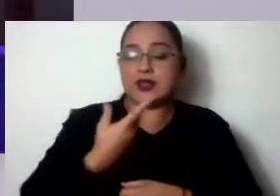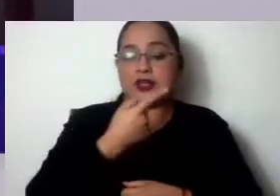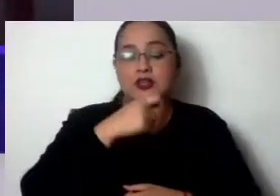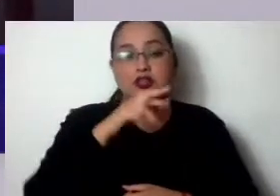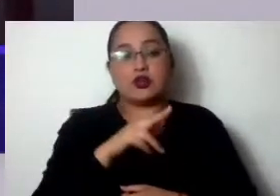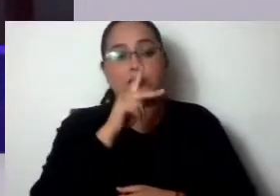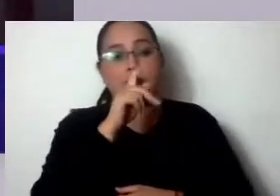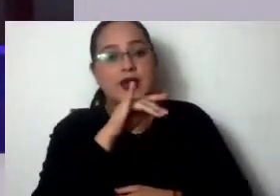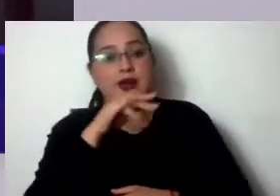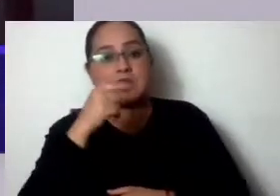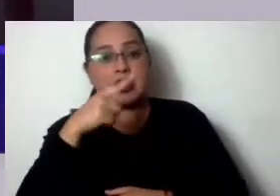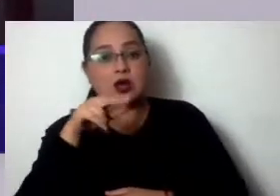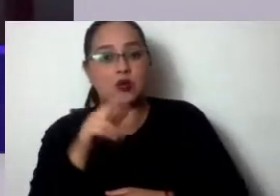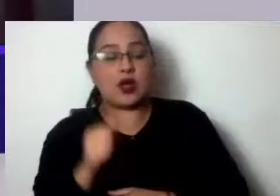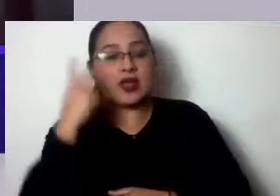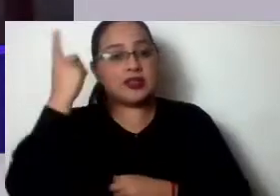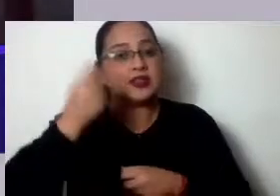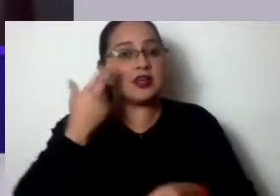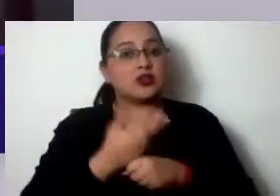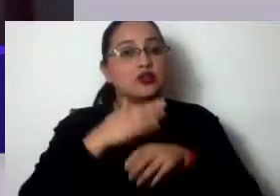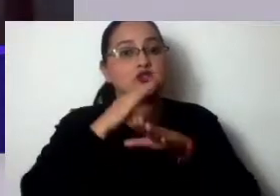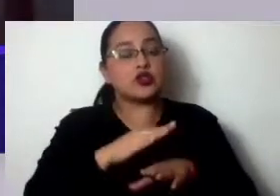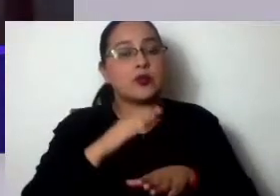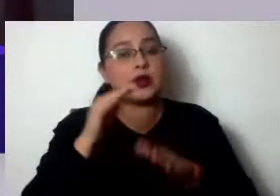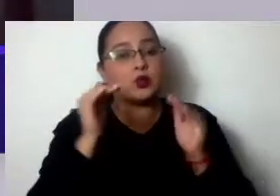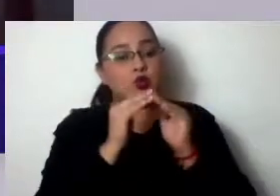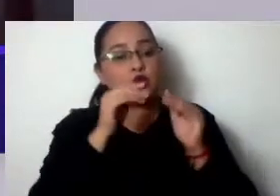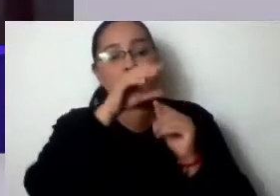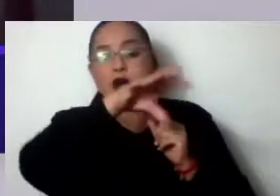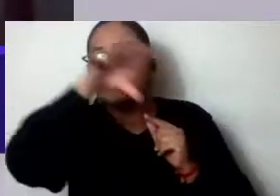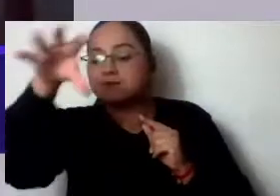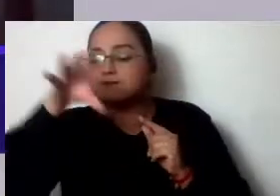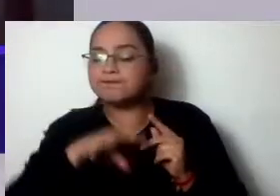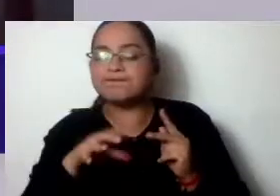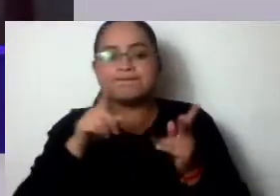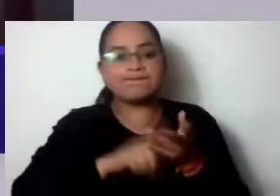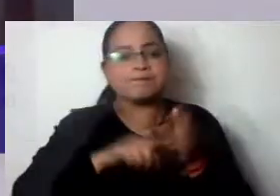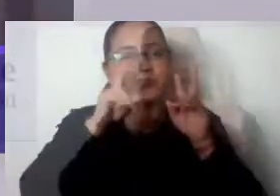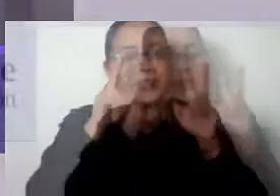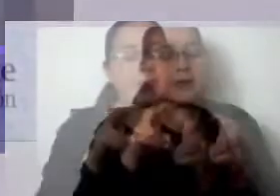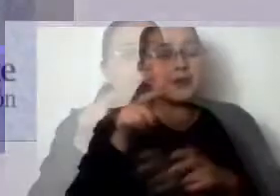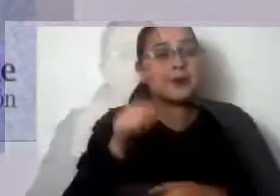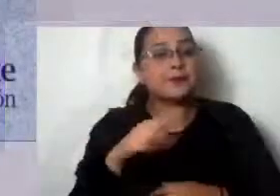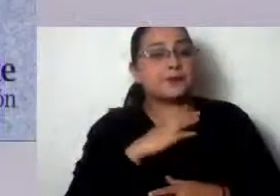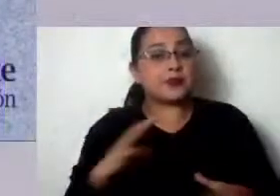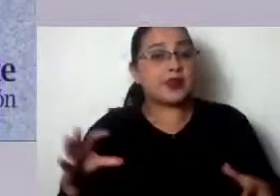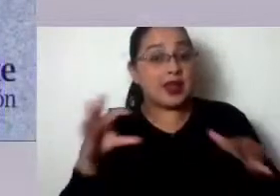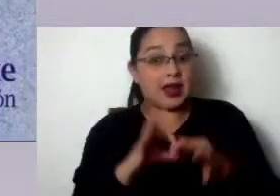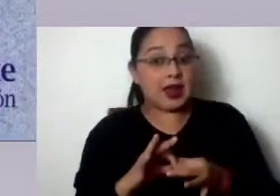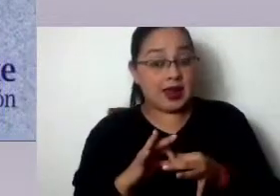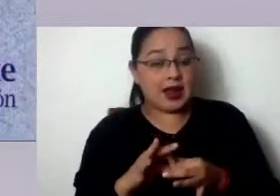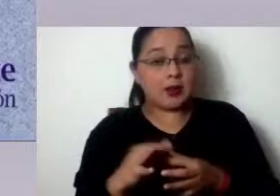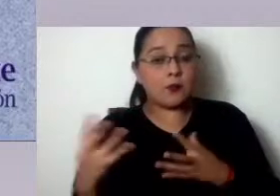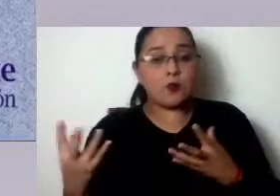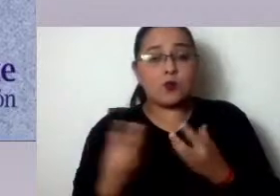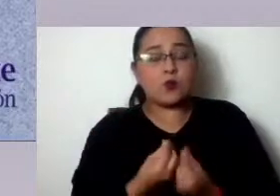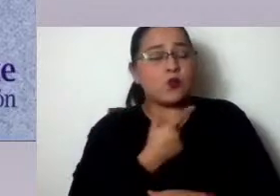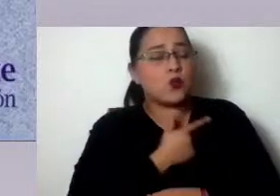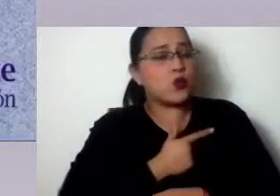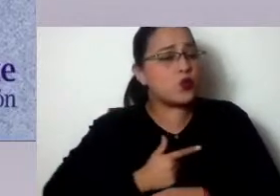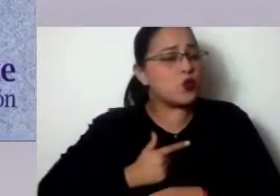robles director general de las casas de la cultura es un gusto compartir este espacio con este nutrido auditorio